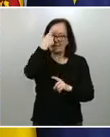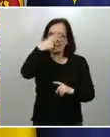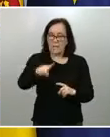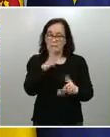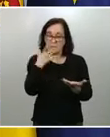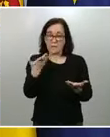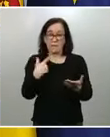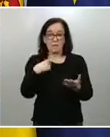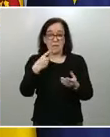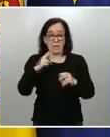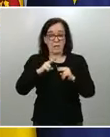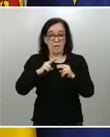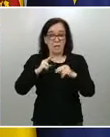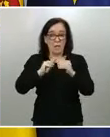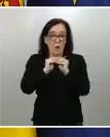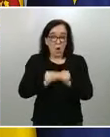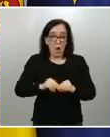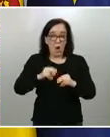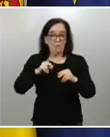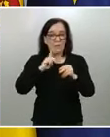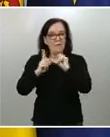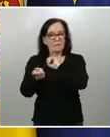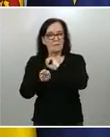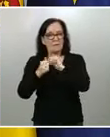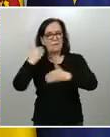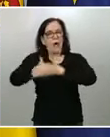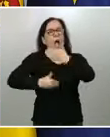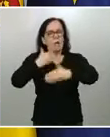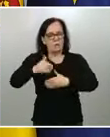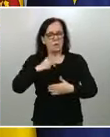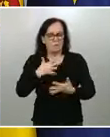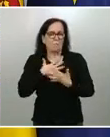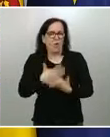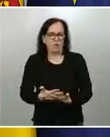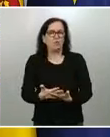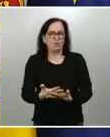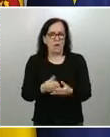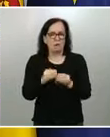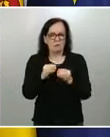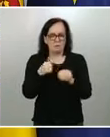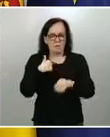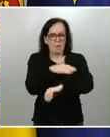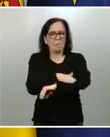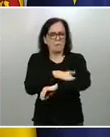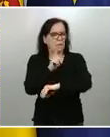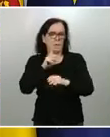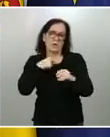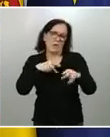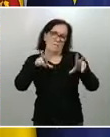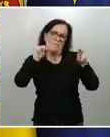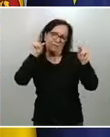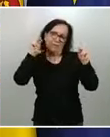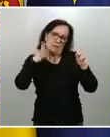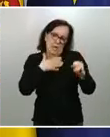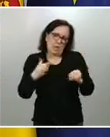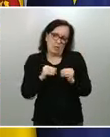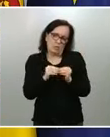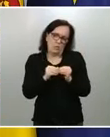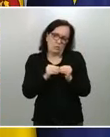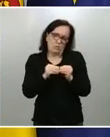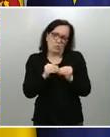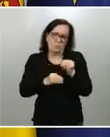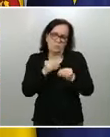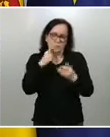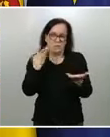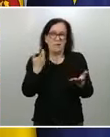estratégicas muy avanzadas la voluntad del ministerio es de concluirlas y eso afecta a las inversiones que usted ha